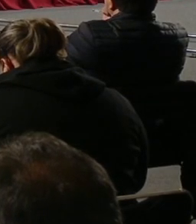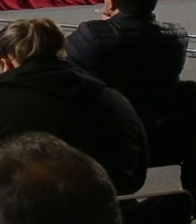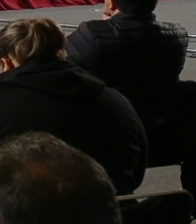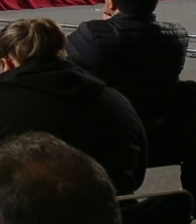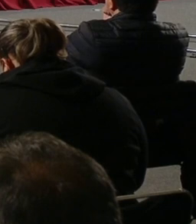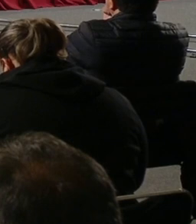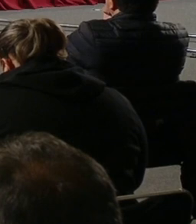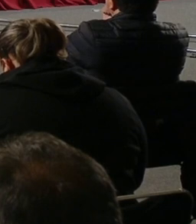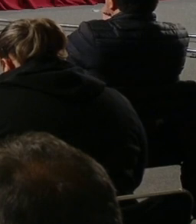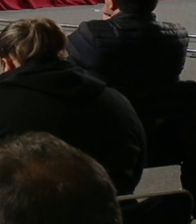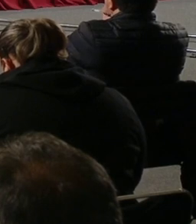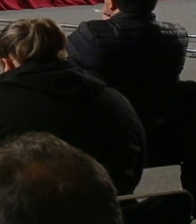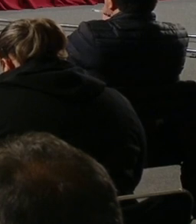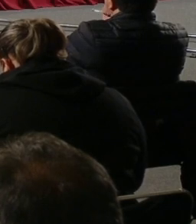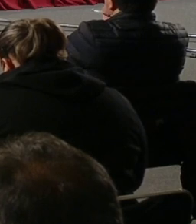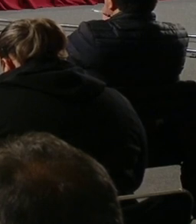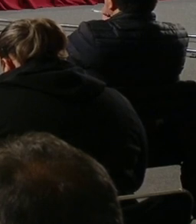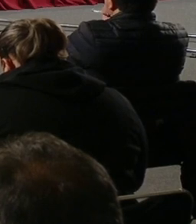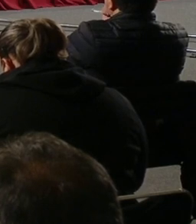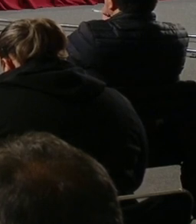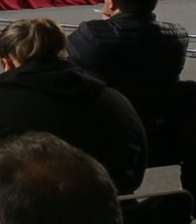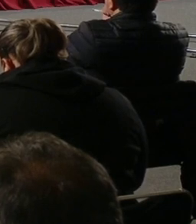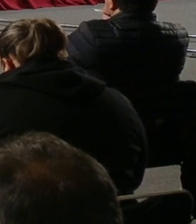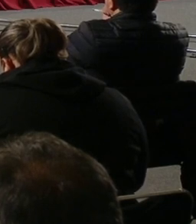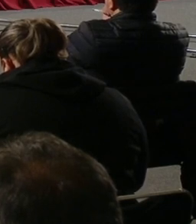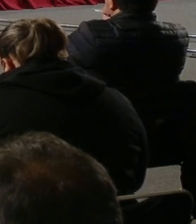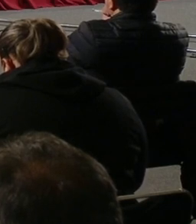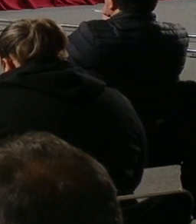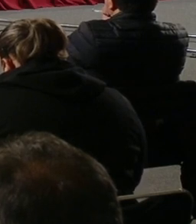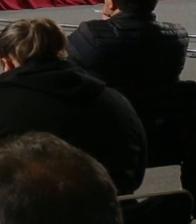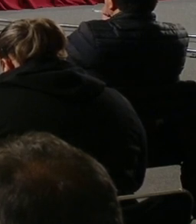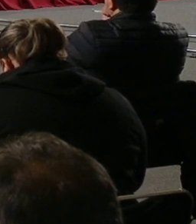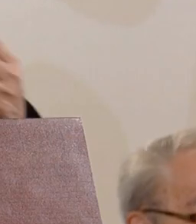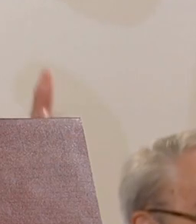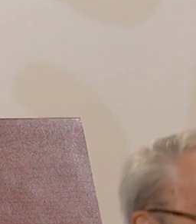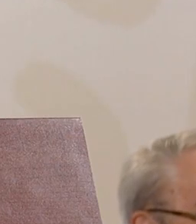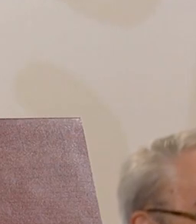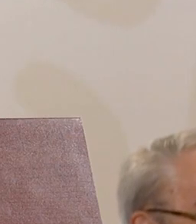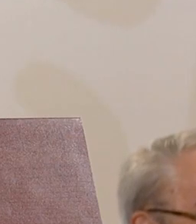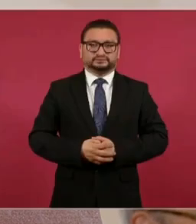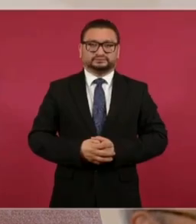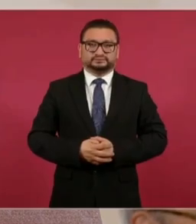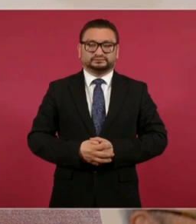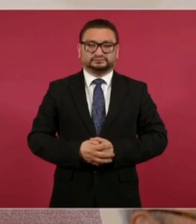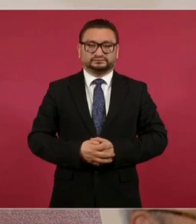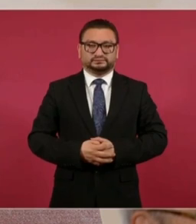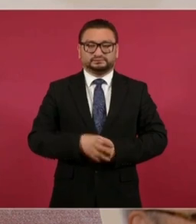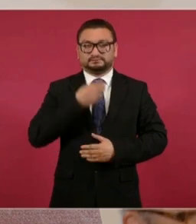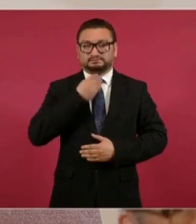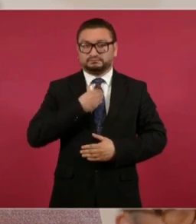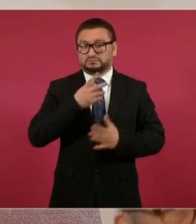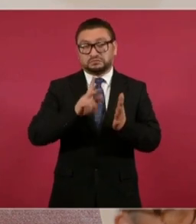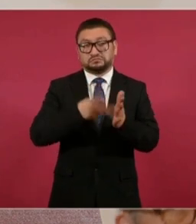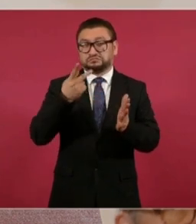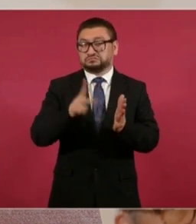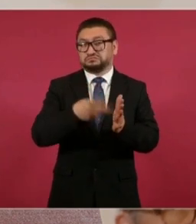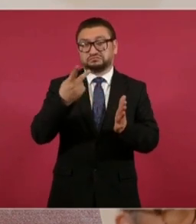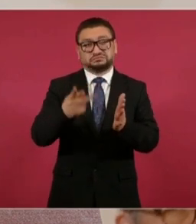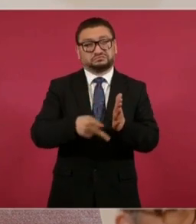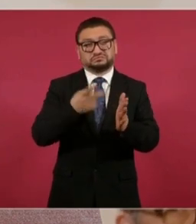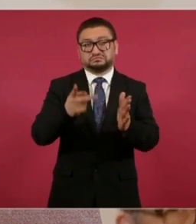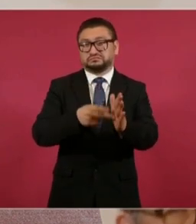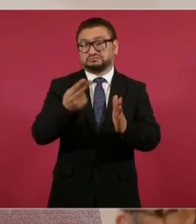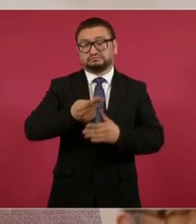país pues ni modo como disco rayado repite y